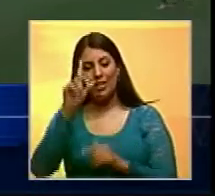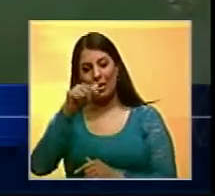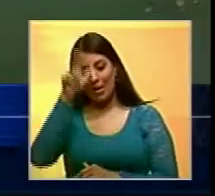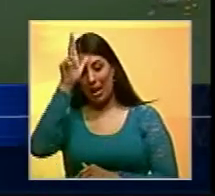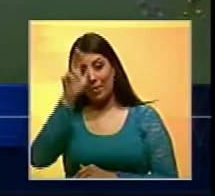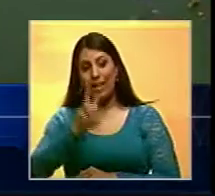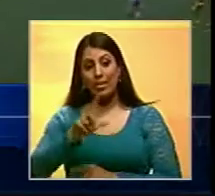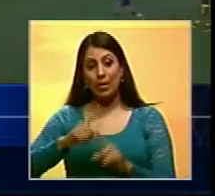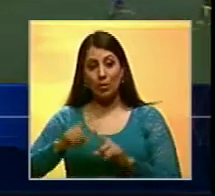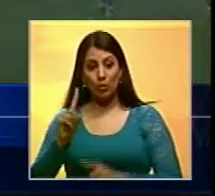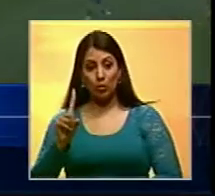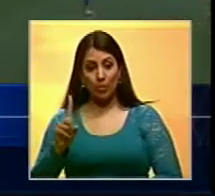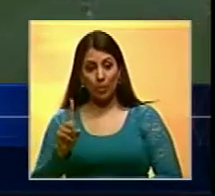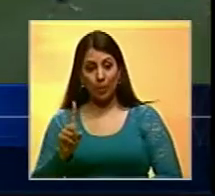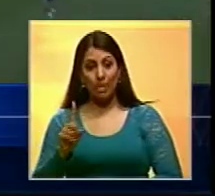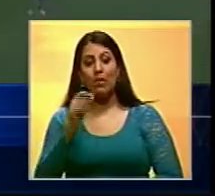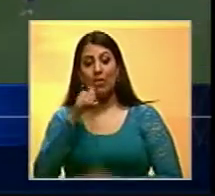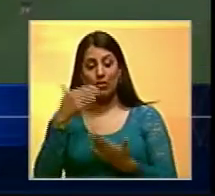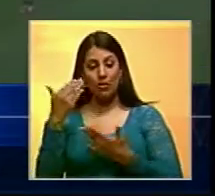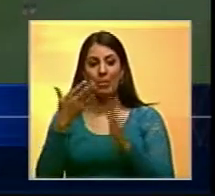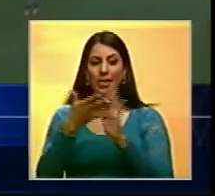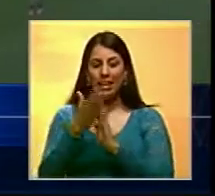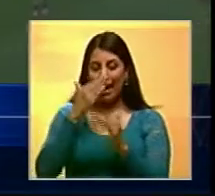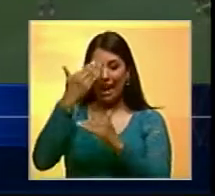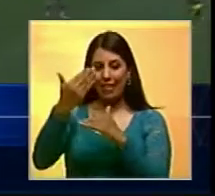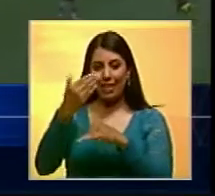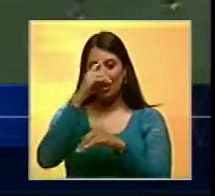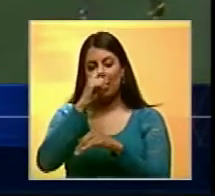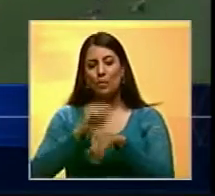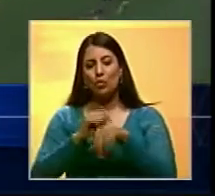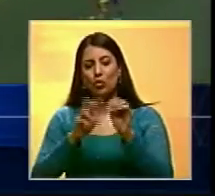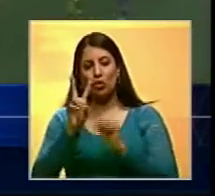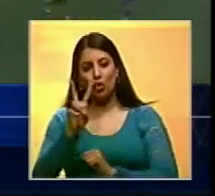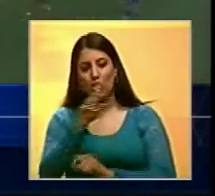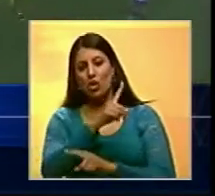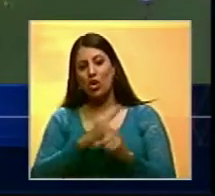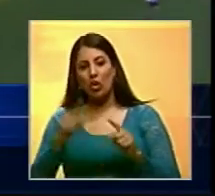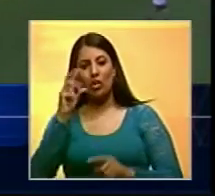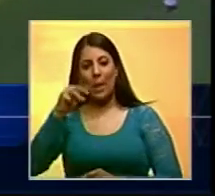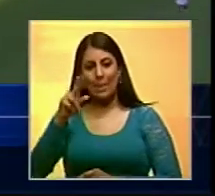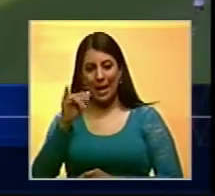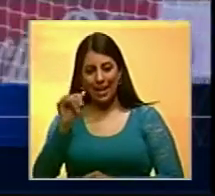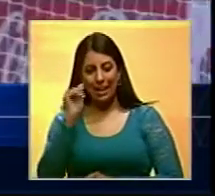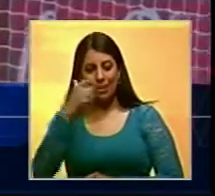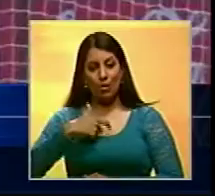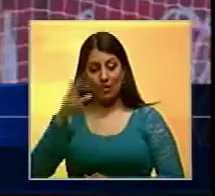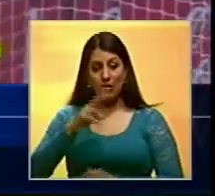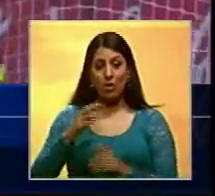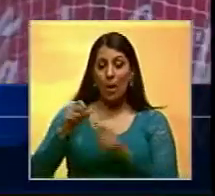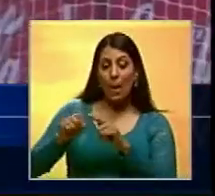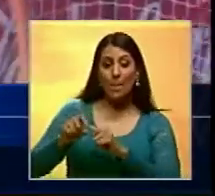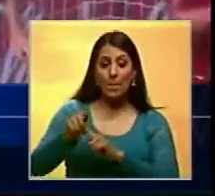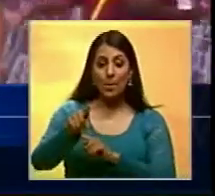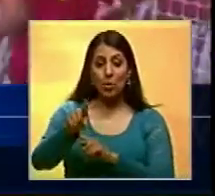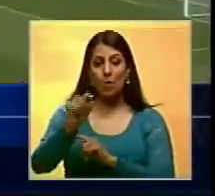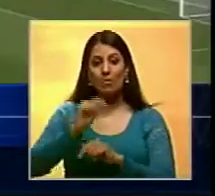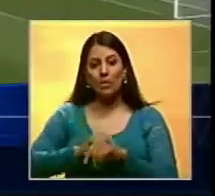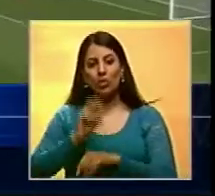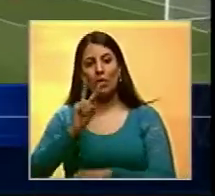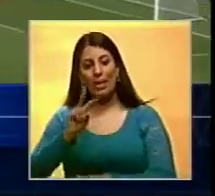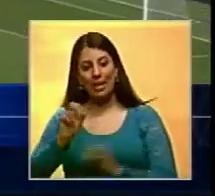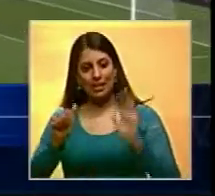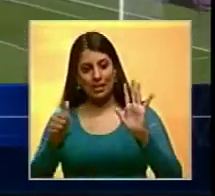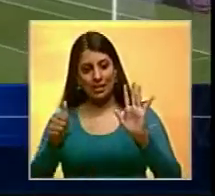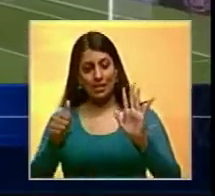con marcador de 3-1. Madeleine Guia adelantó a las teutonas al minuto 2, mientras que Mariana Speckmayer igualó por las criollas al minuto